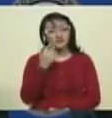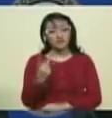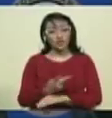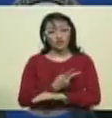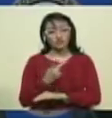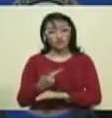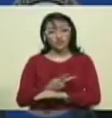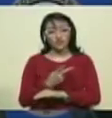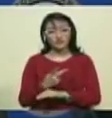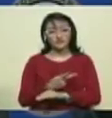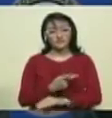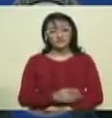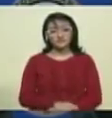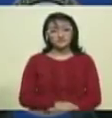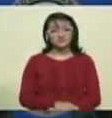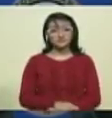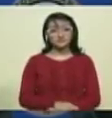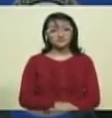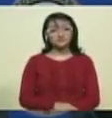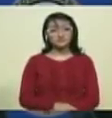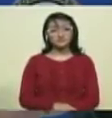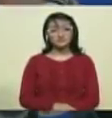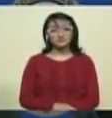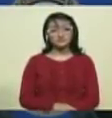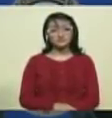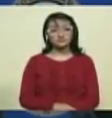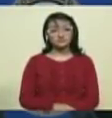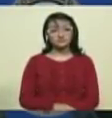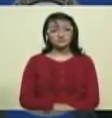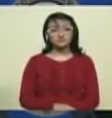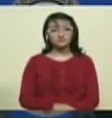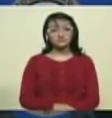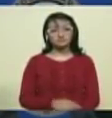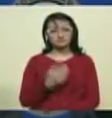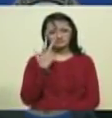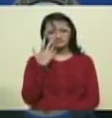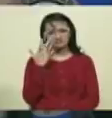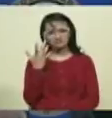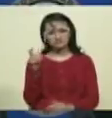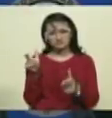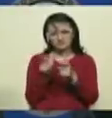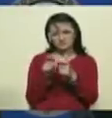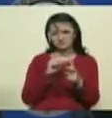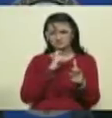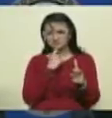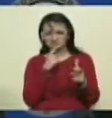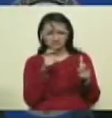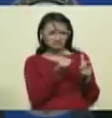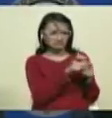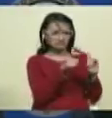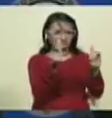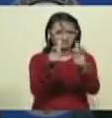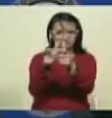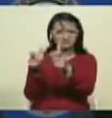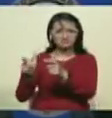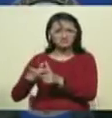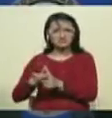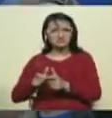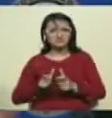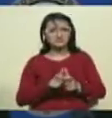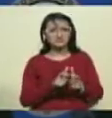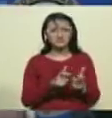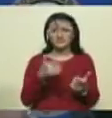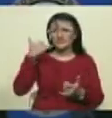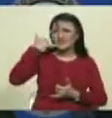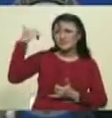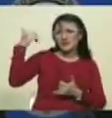horas. Y por ahí, por esos pasillos, veía uno para allá, otro, reunión acá, reunión allá, llamaban a los amigos de